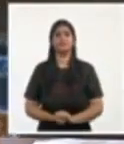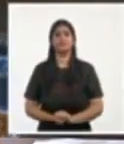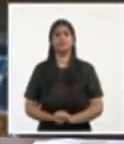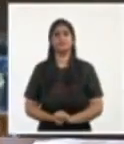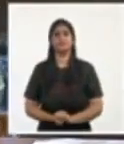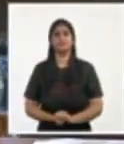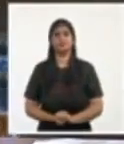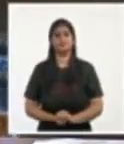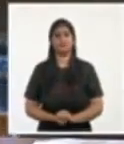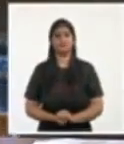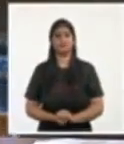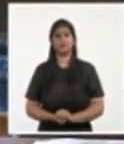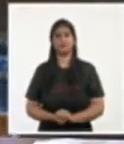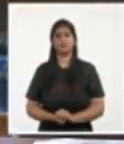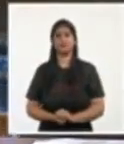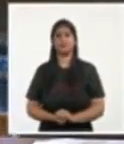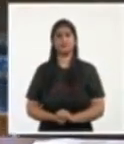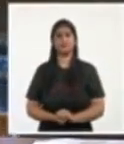Como he explicado,